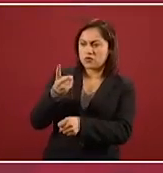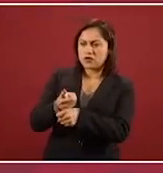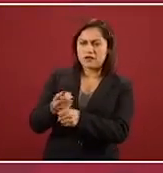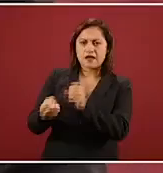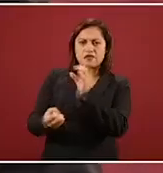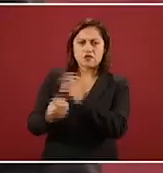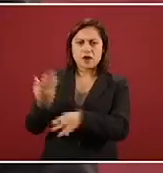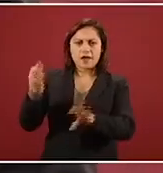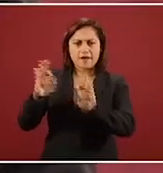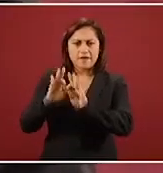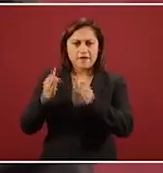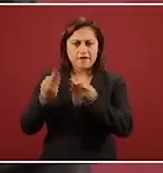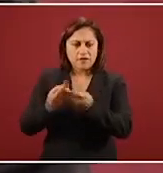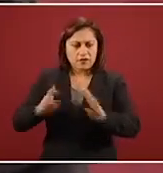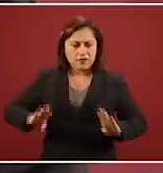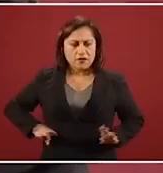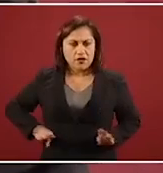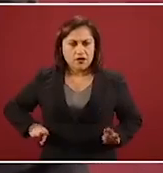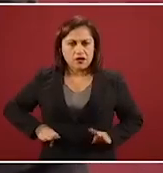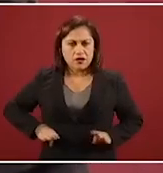Yo tenía que estar diciendo en las plazas